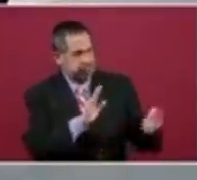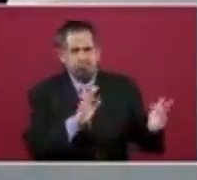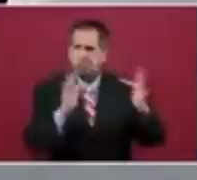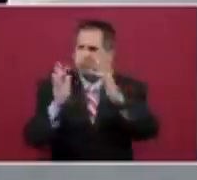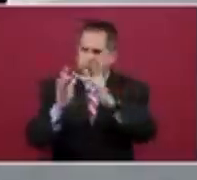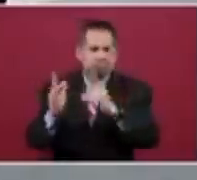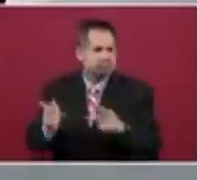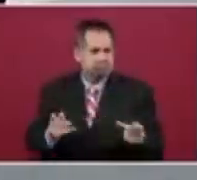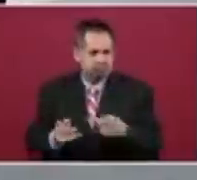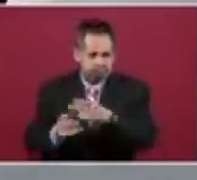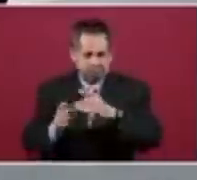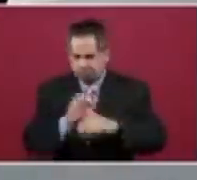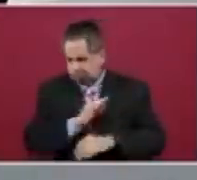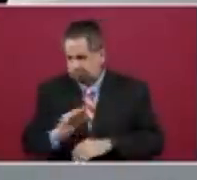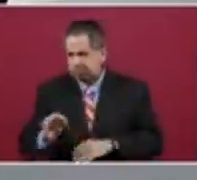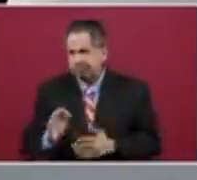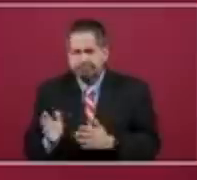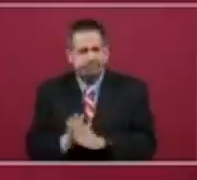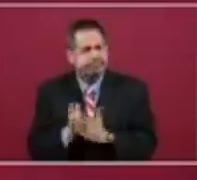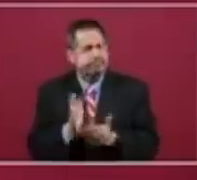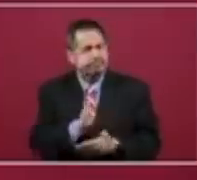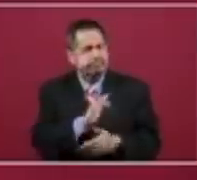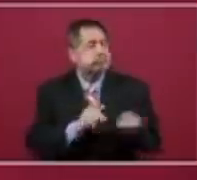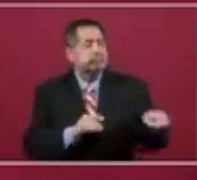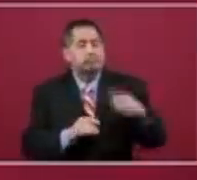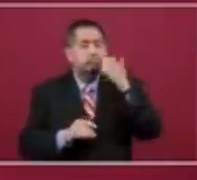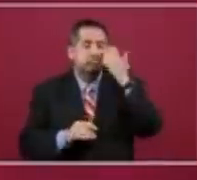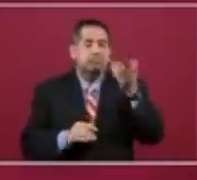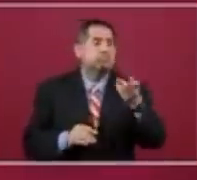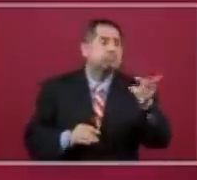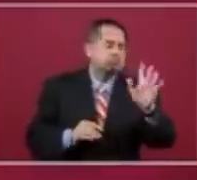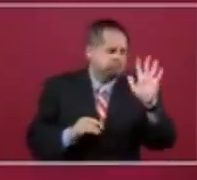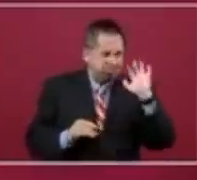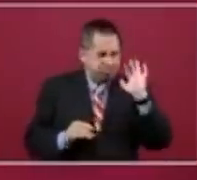a las instancias que consideren